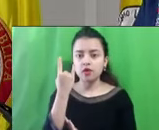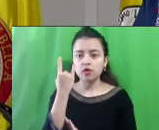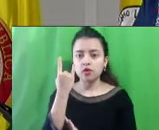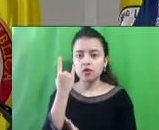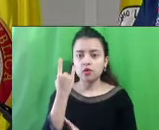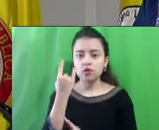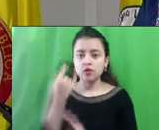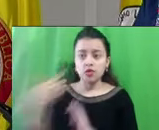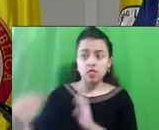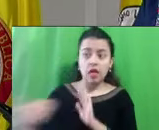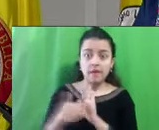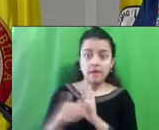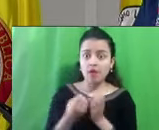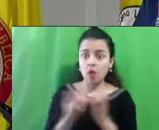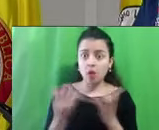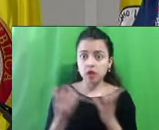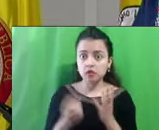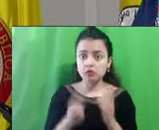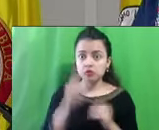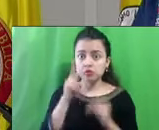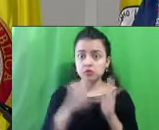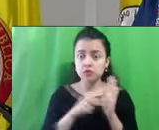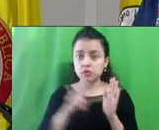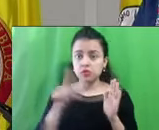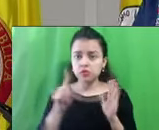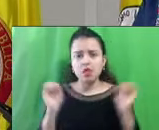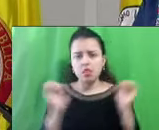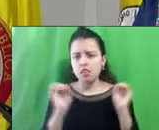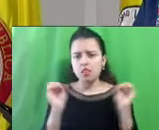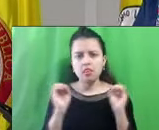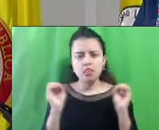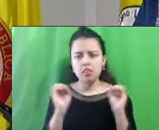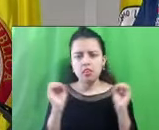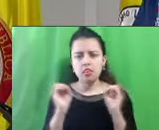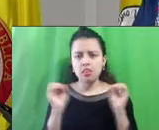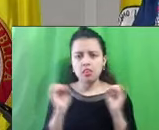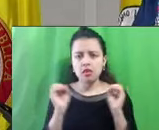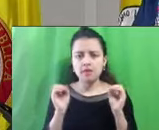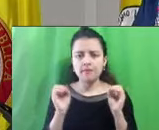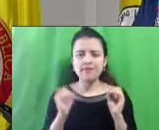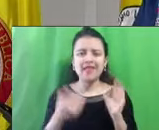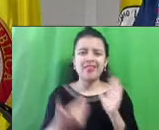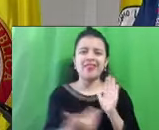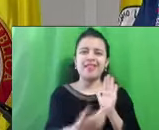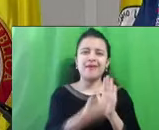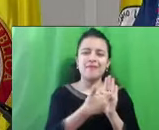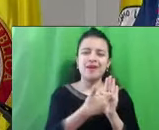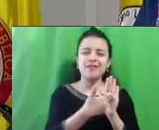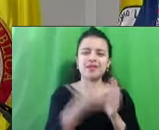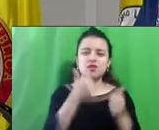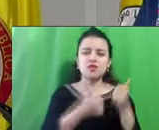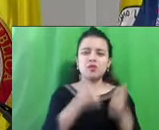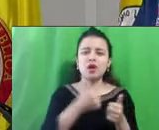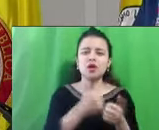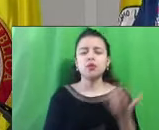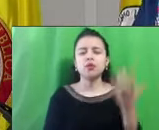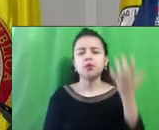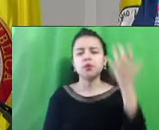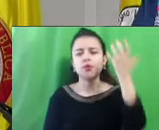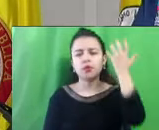demandada y tampoco inició ningún litigio. Las demandas que existen en este momento activas son de vigencias anteriores,